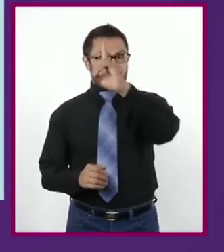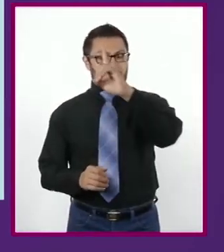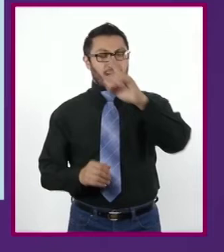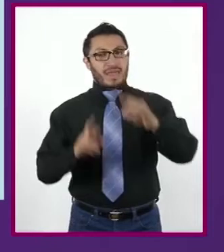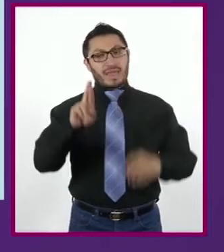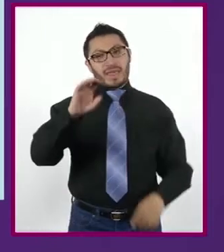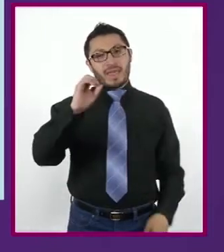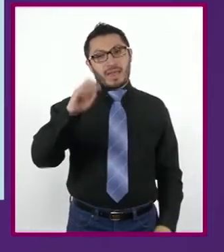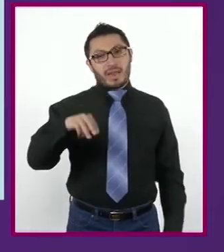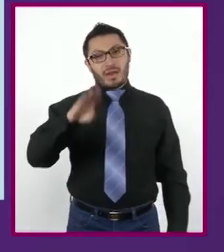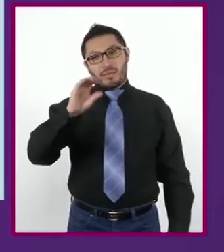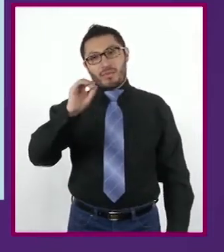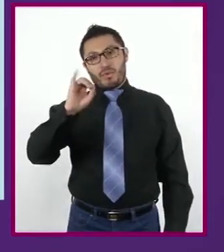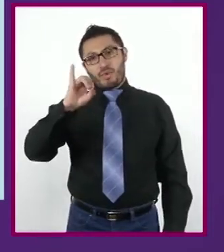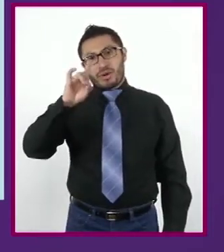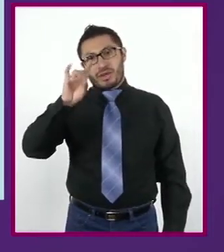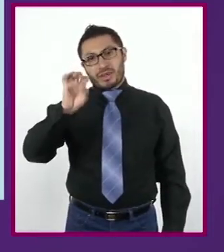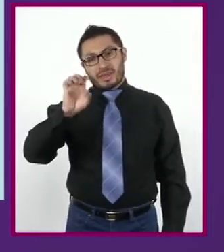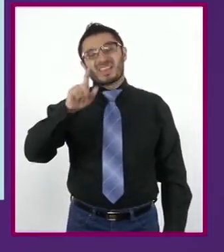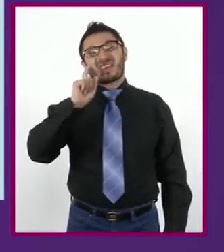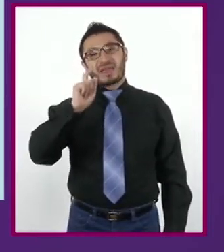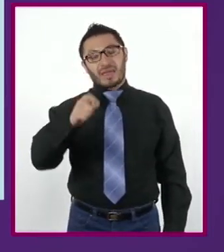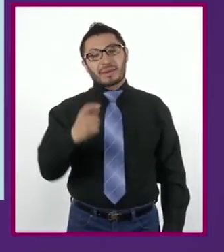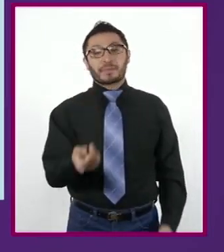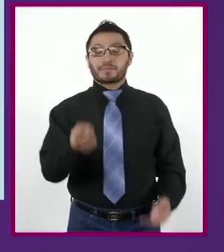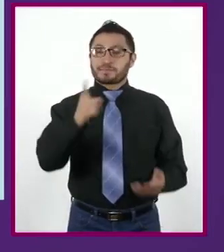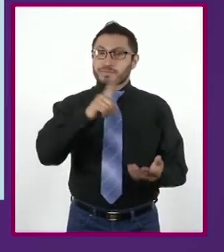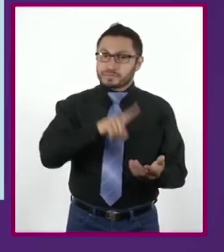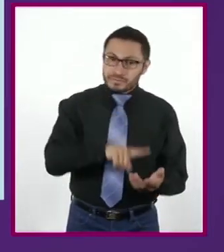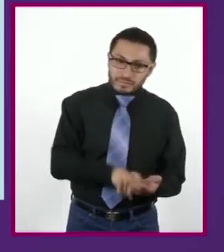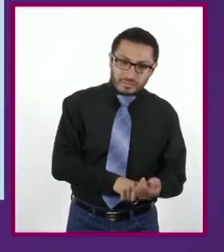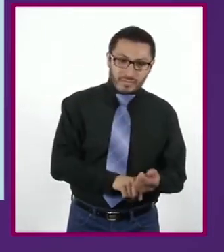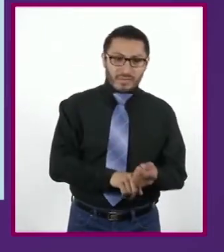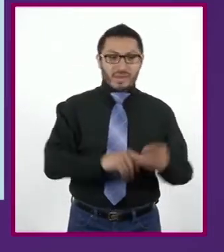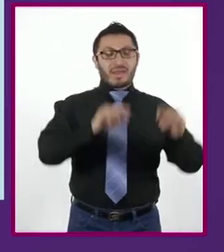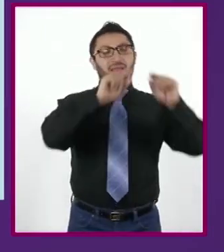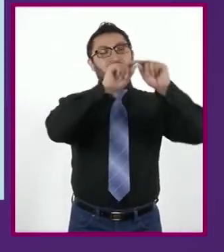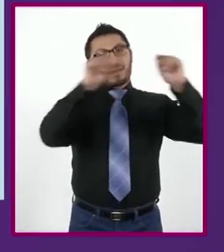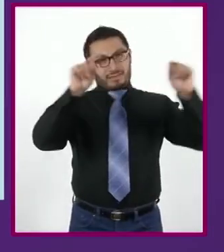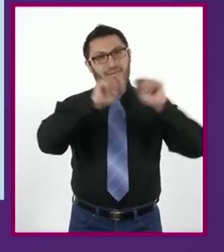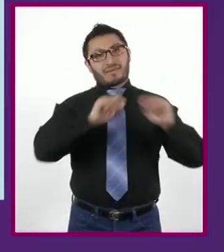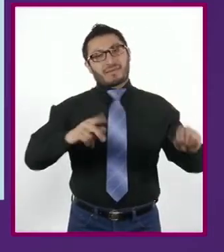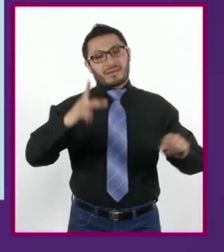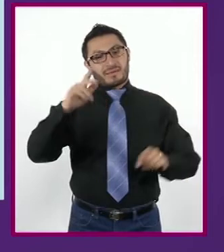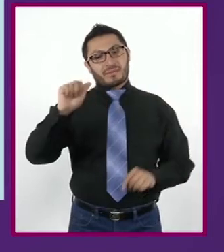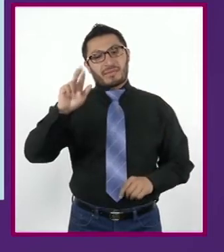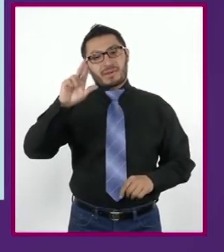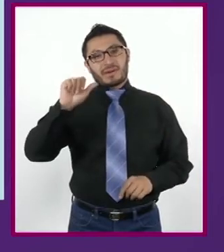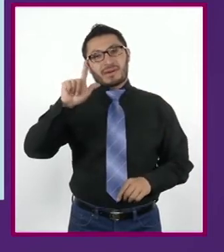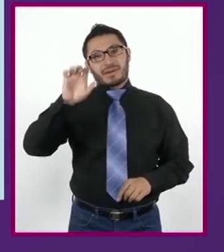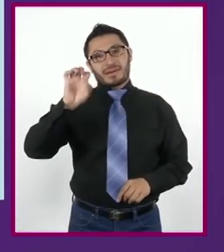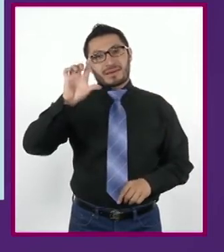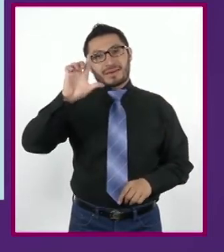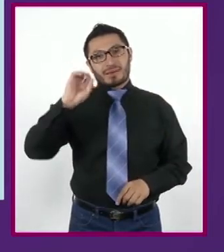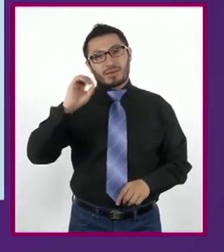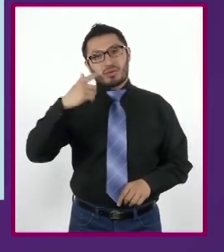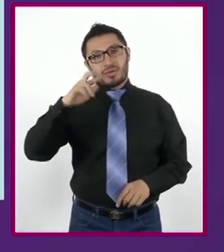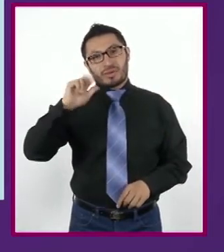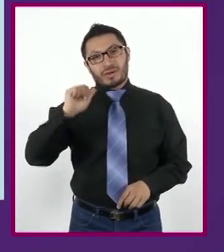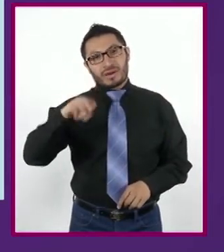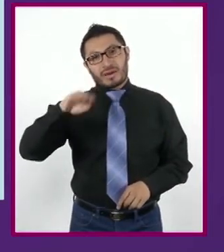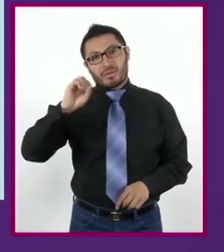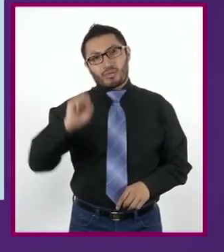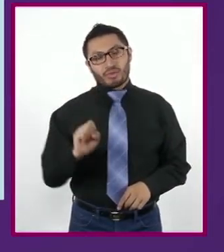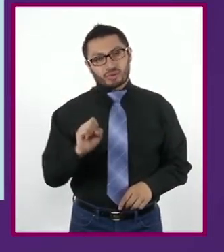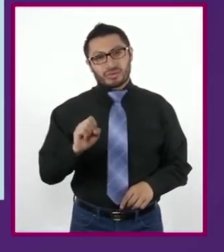romboide. El romboide se encuentra dentro de los paralelogramos. Por lo anterior,